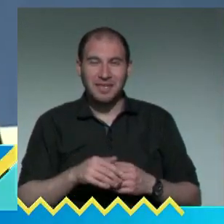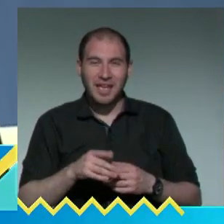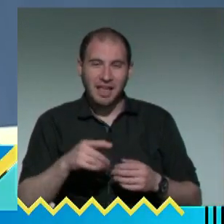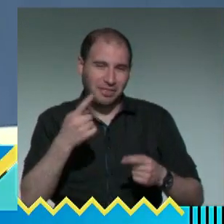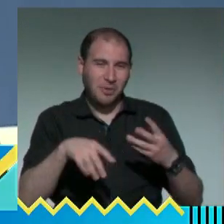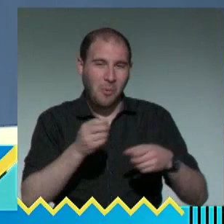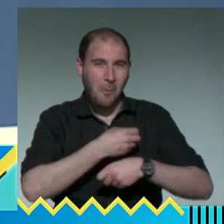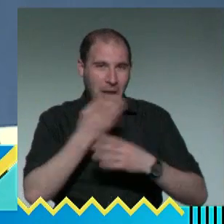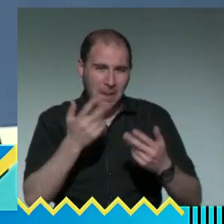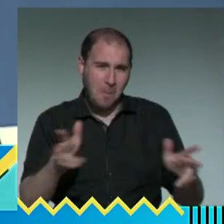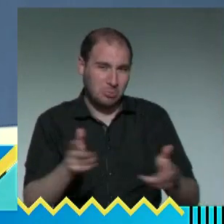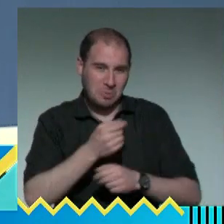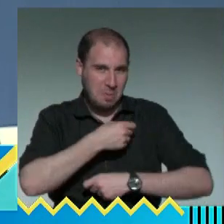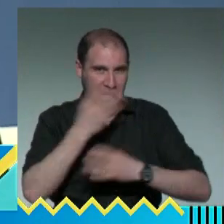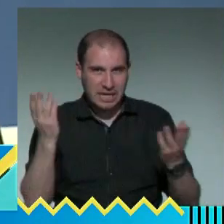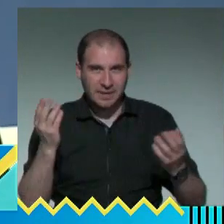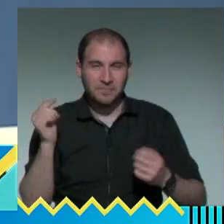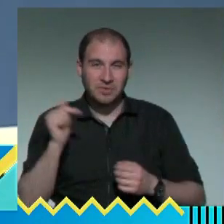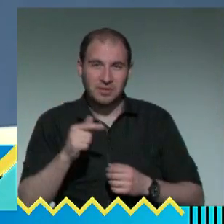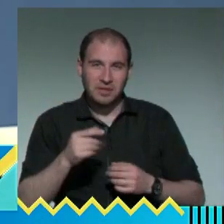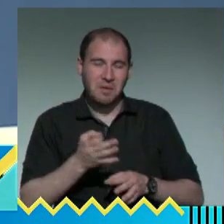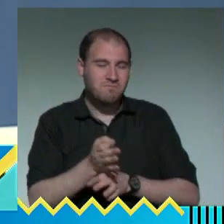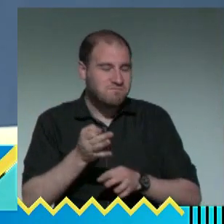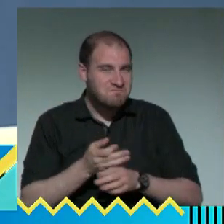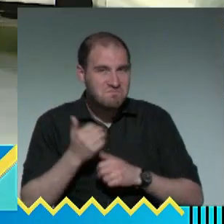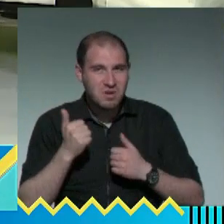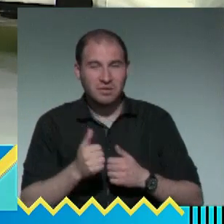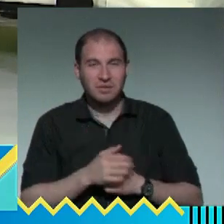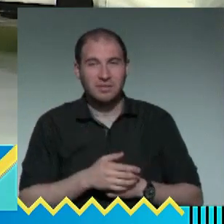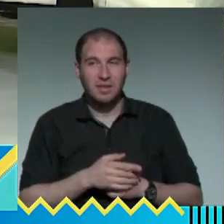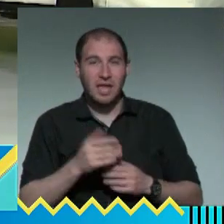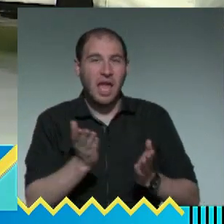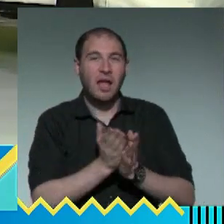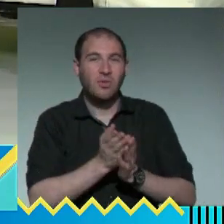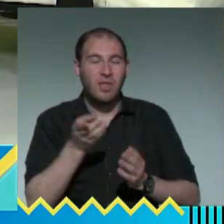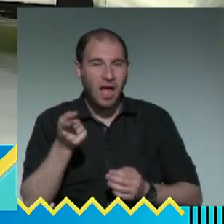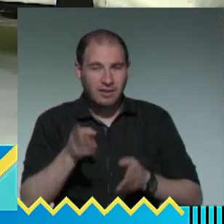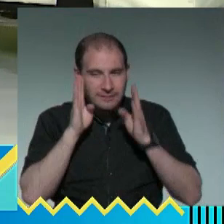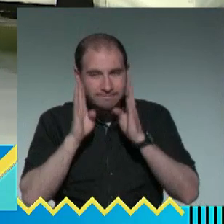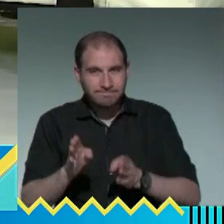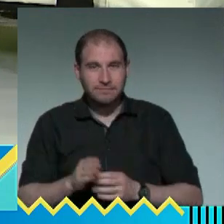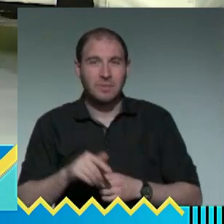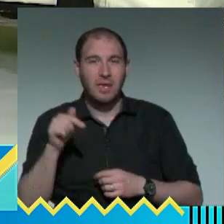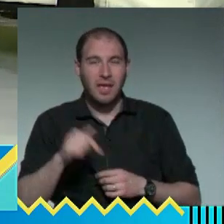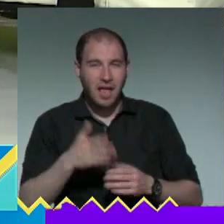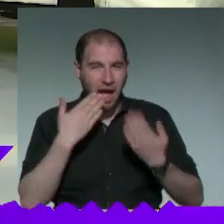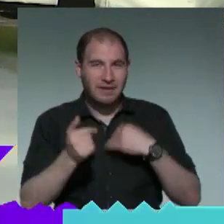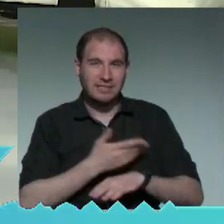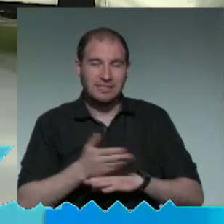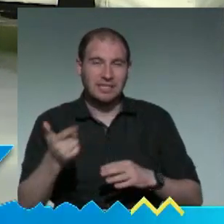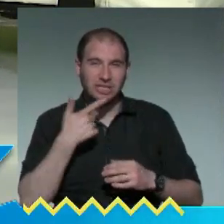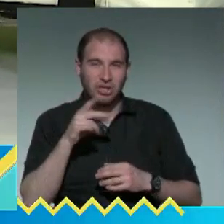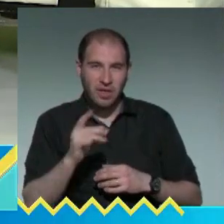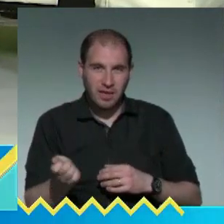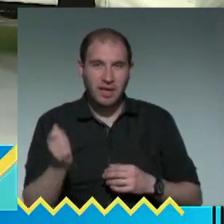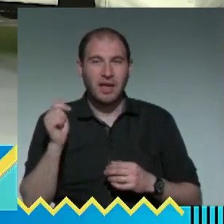para cualquier músico es una gran escuela. Para estudiar ahí, sí, de ponerse, sí, de cabeza. Bueno, vamos a seguir hablando de Soda Stereo,